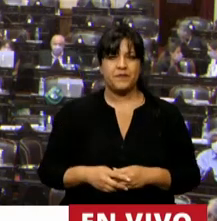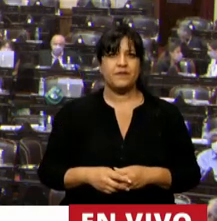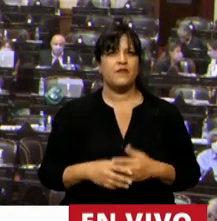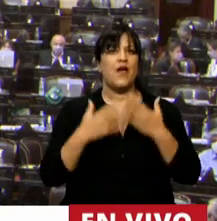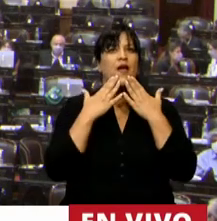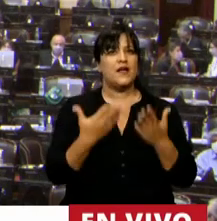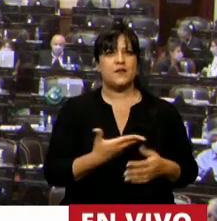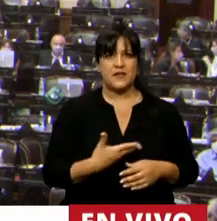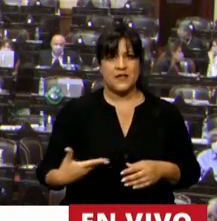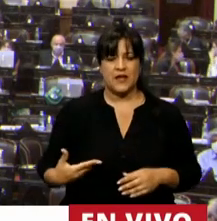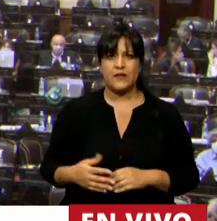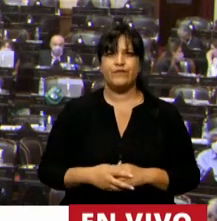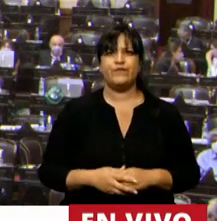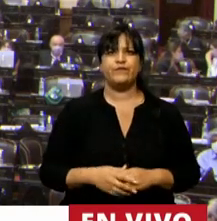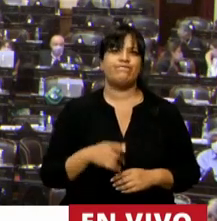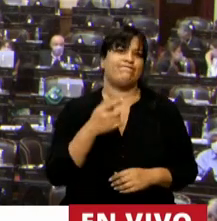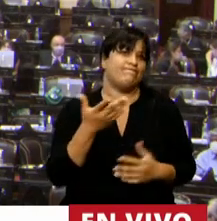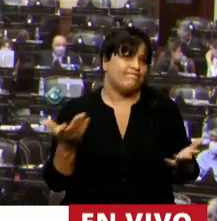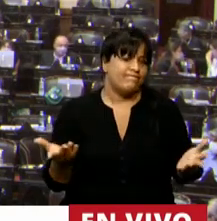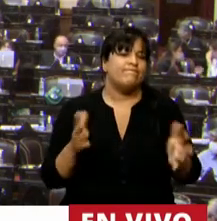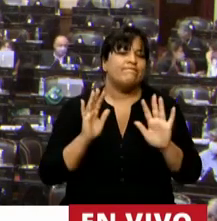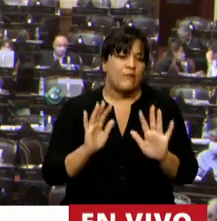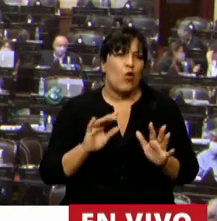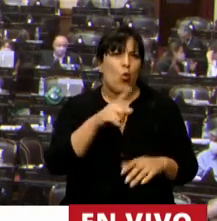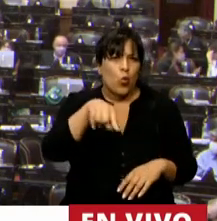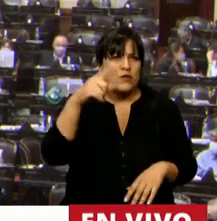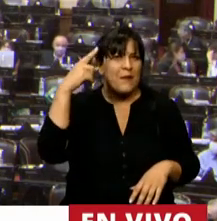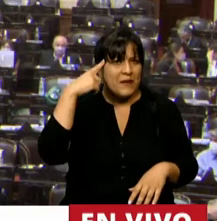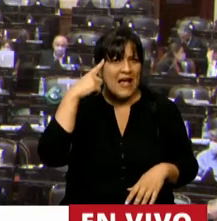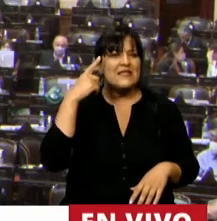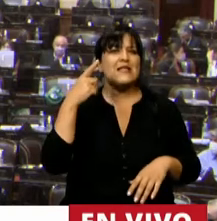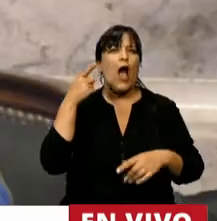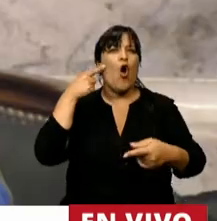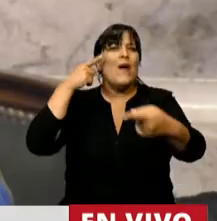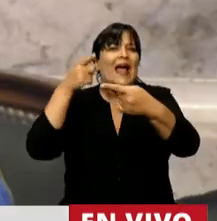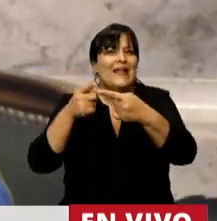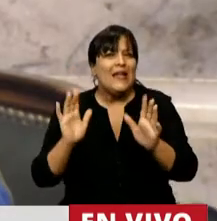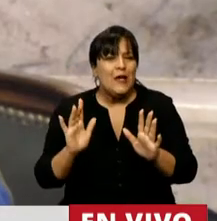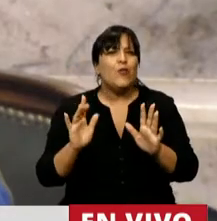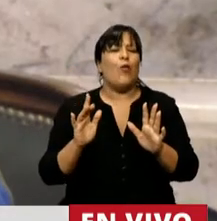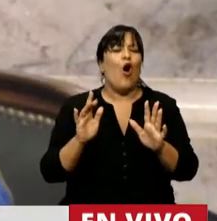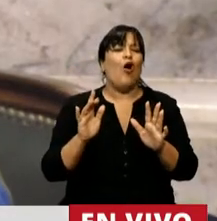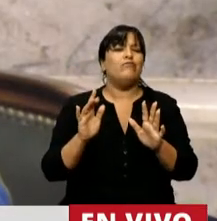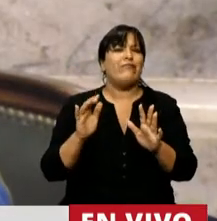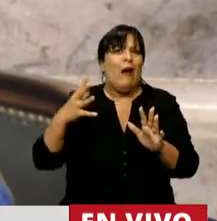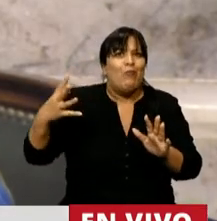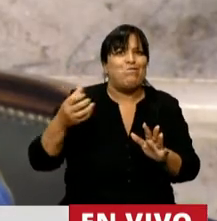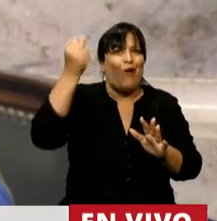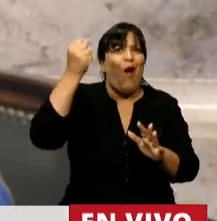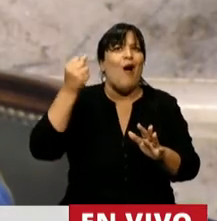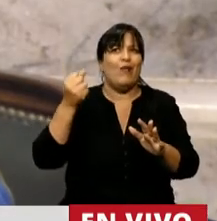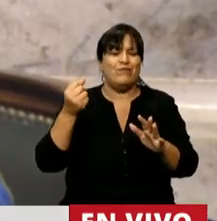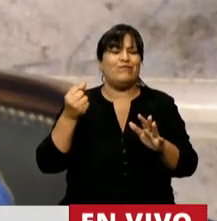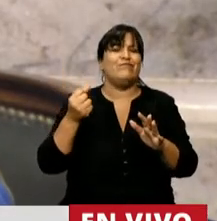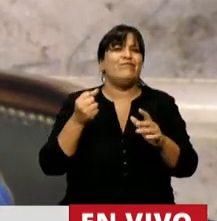Usted, el fin justifica los medios, ¿cree usted eso? Esta idea extraída del príncipe